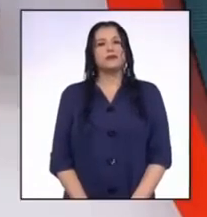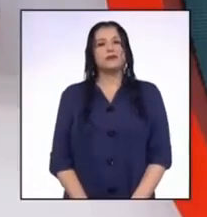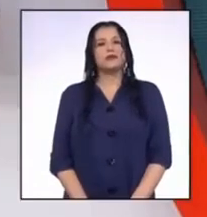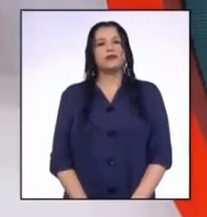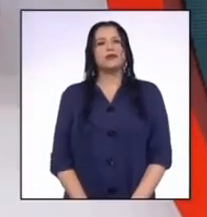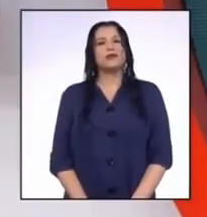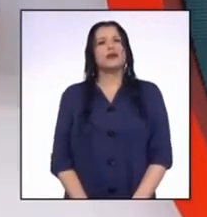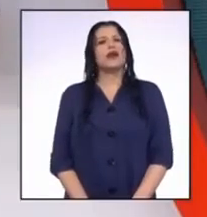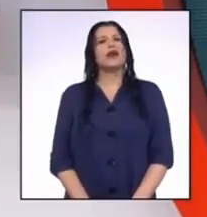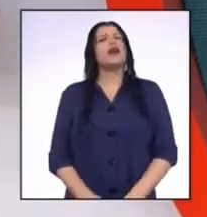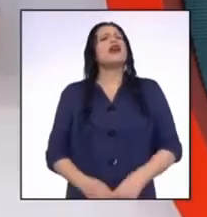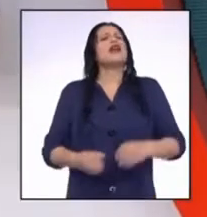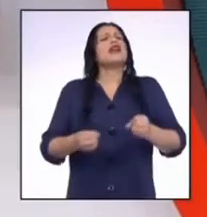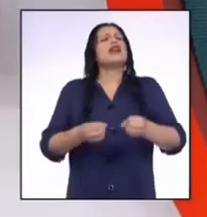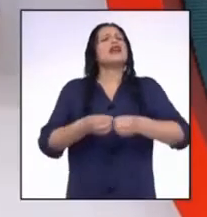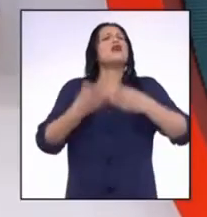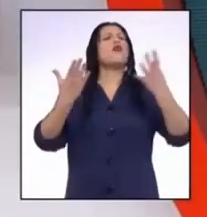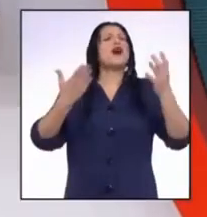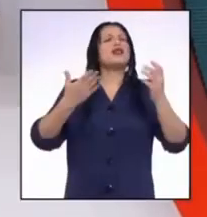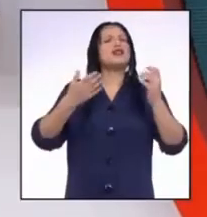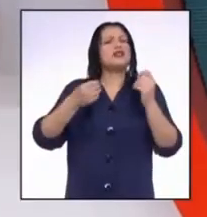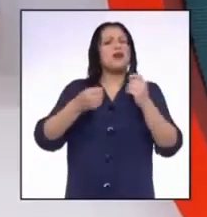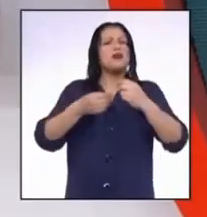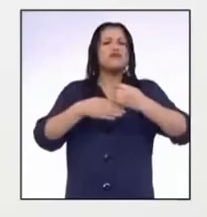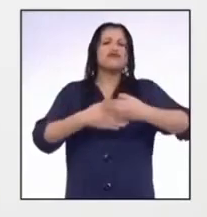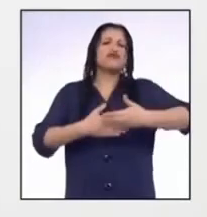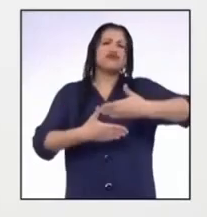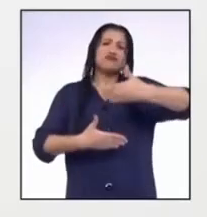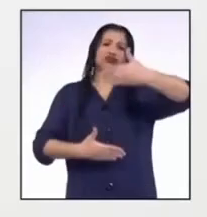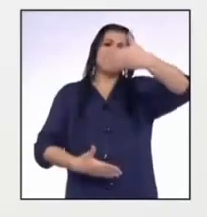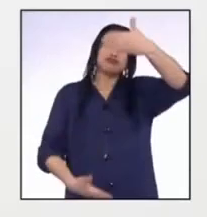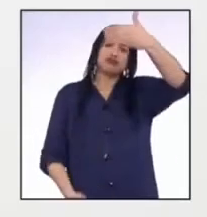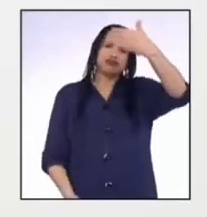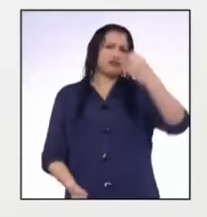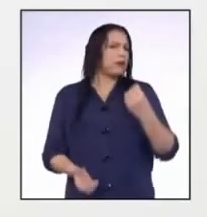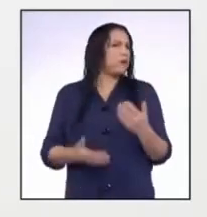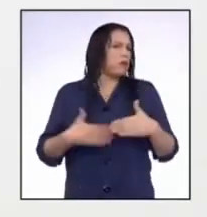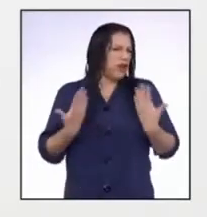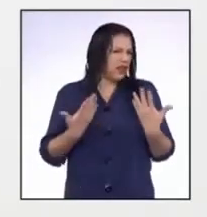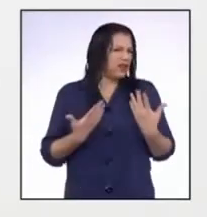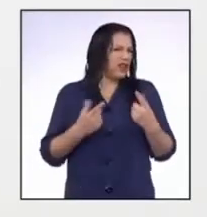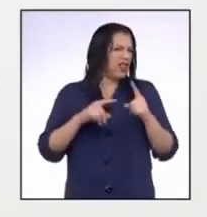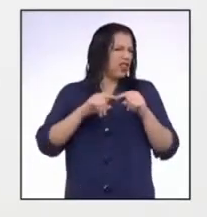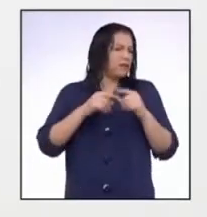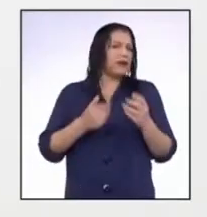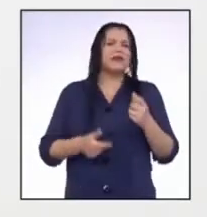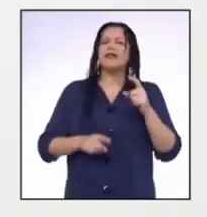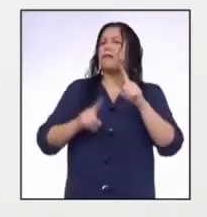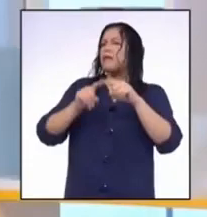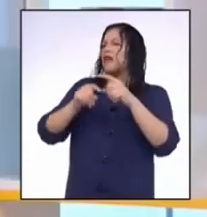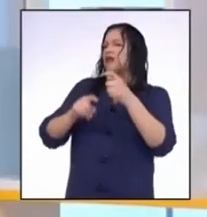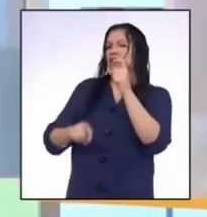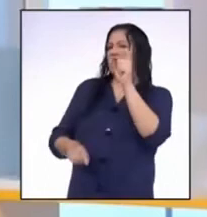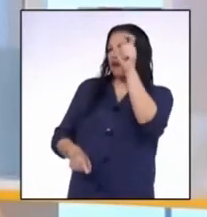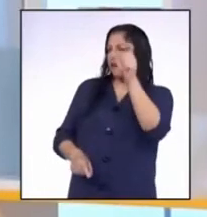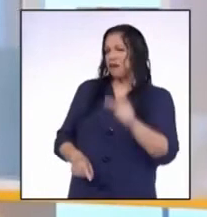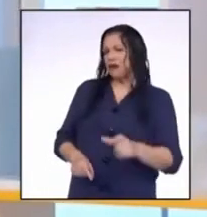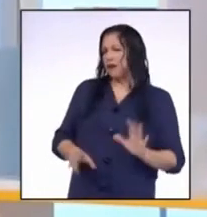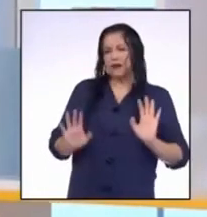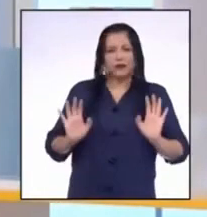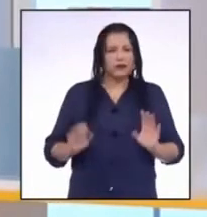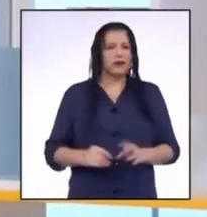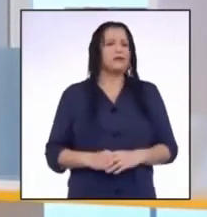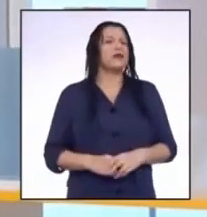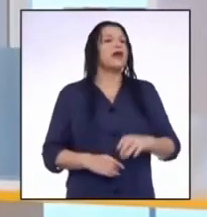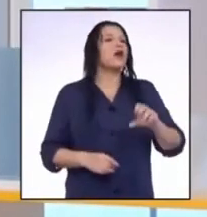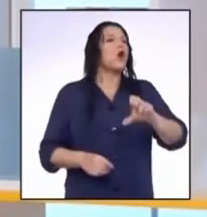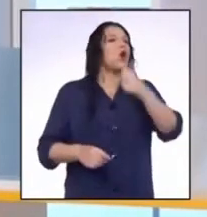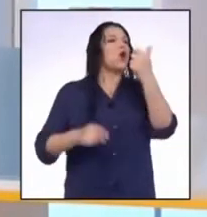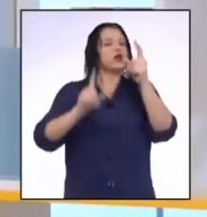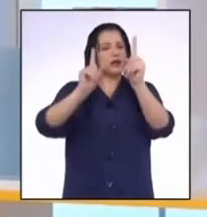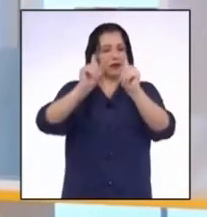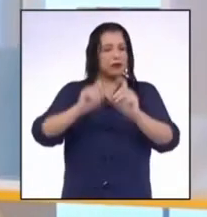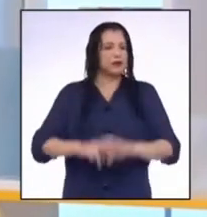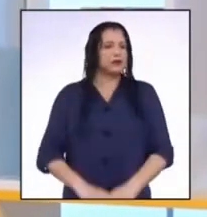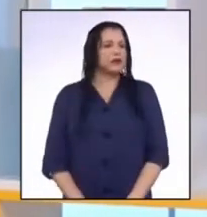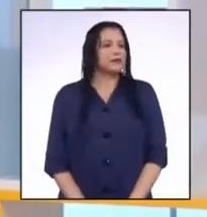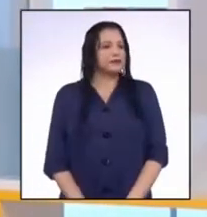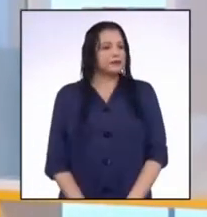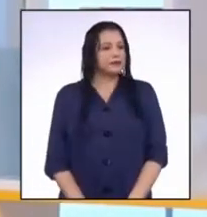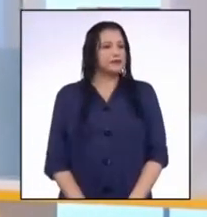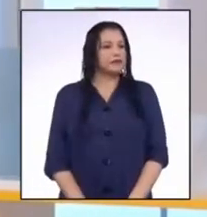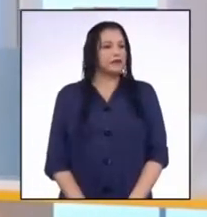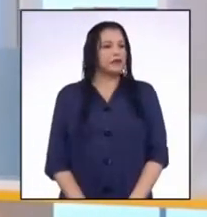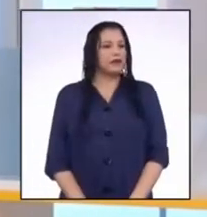¿Y la extensión usual cuál es, profesora? La extensión depende de cada uno. Aquí tenemos otra